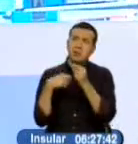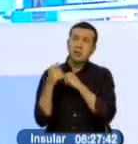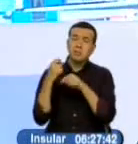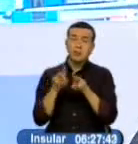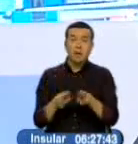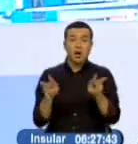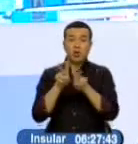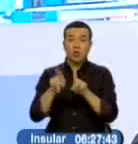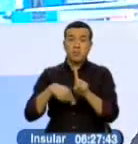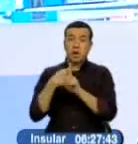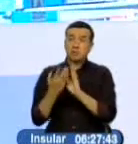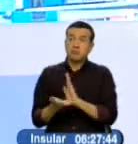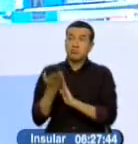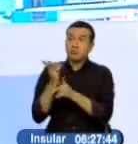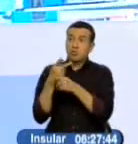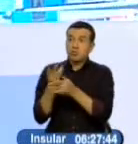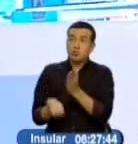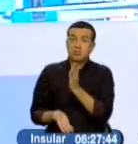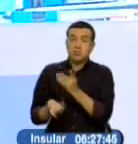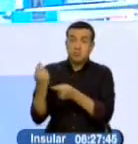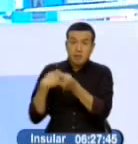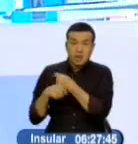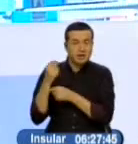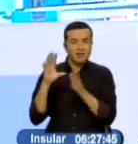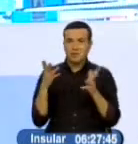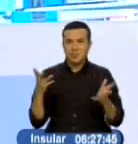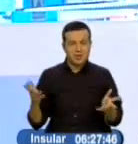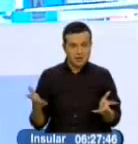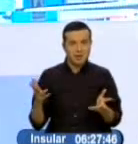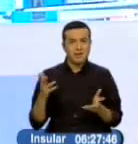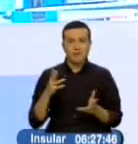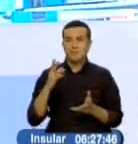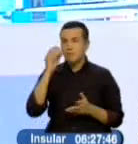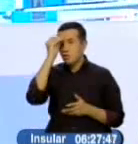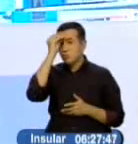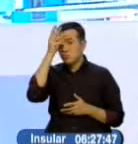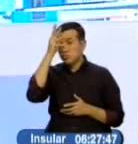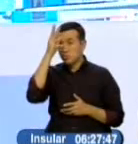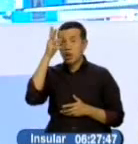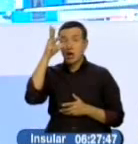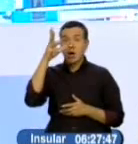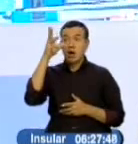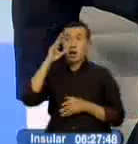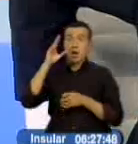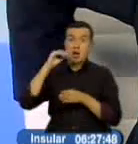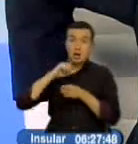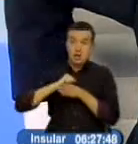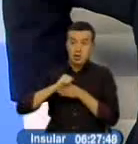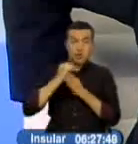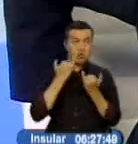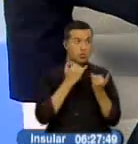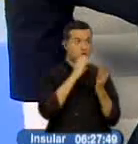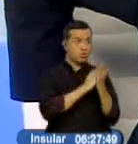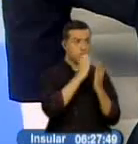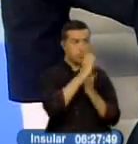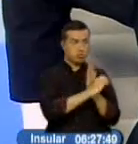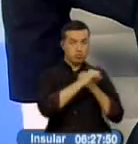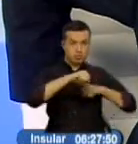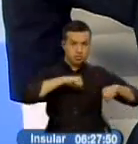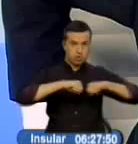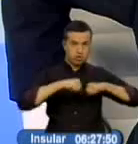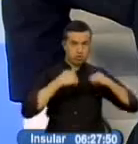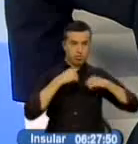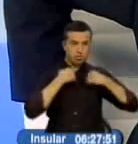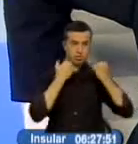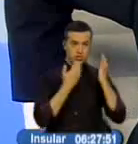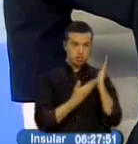agregado. Por lo tanto, los aspectos de generación de conocimiento son fundamentales. Pero la actual malla curricular, el modelo de gestión actual